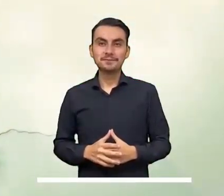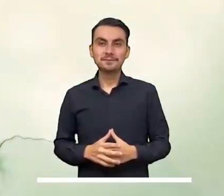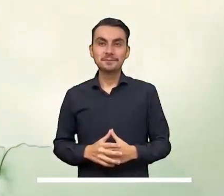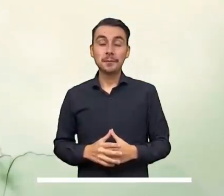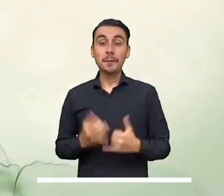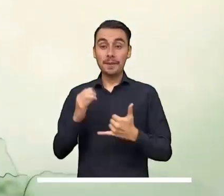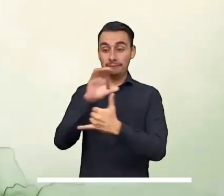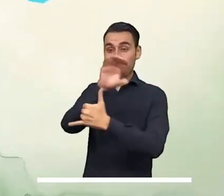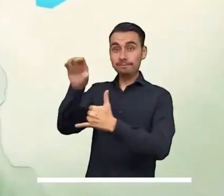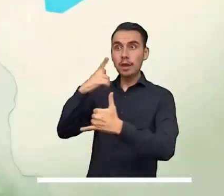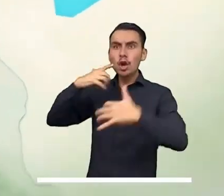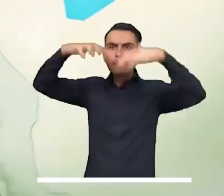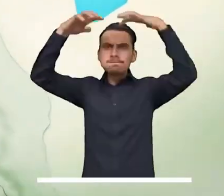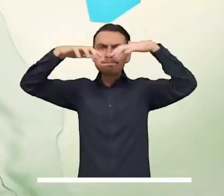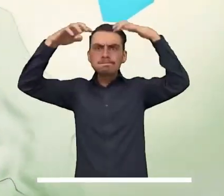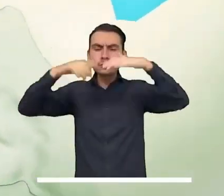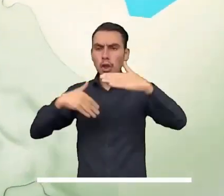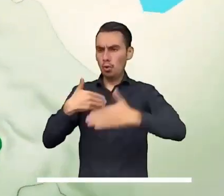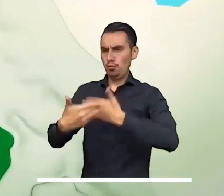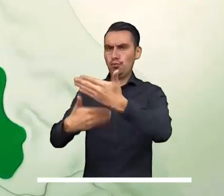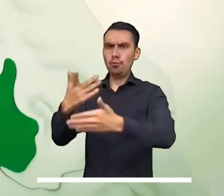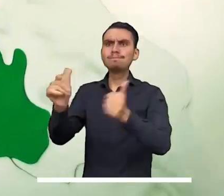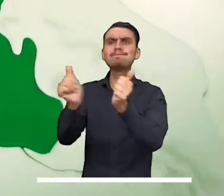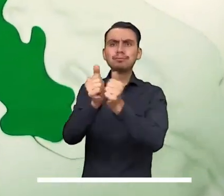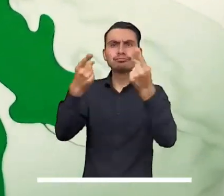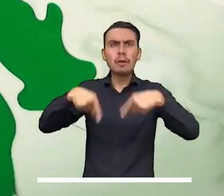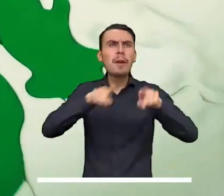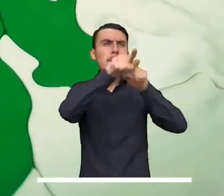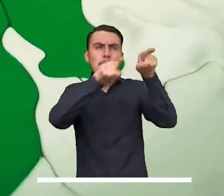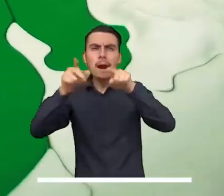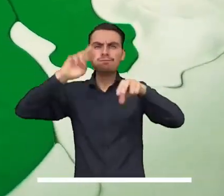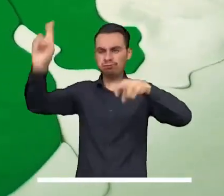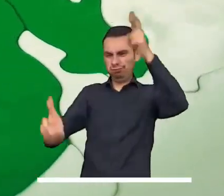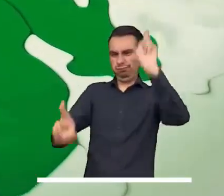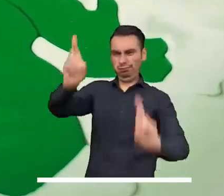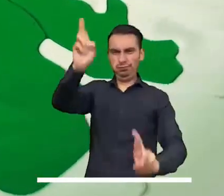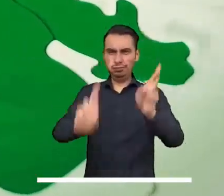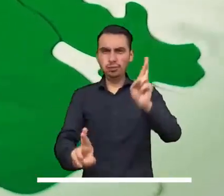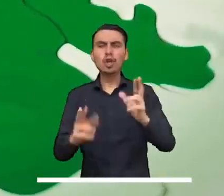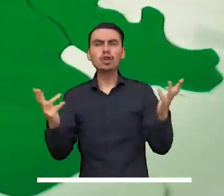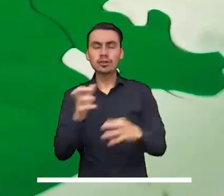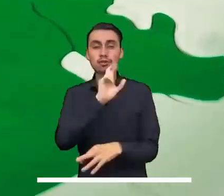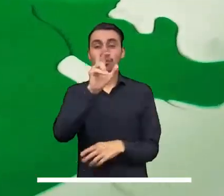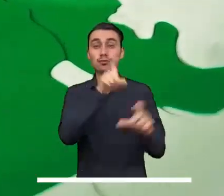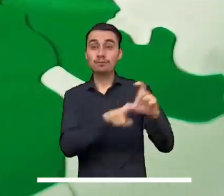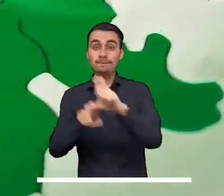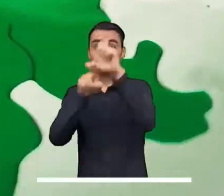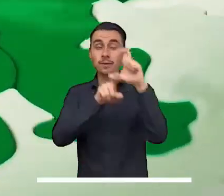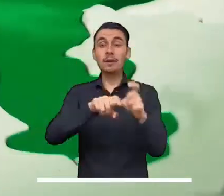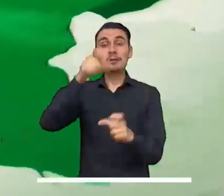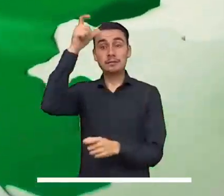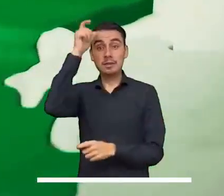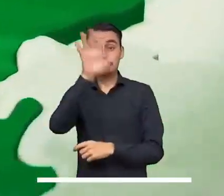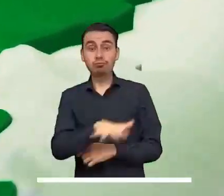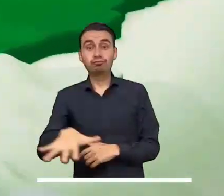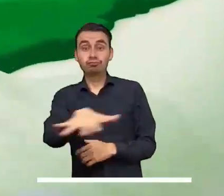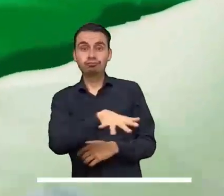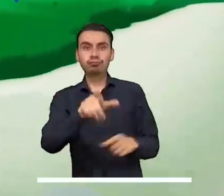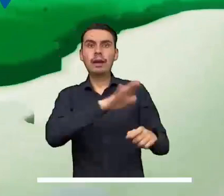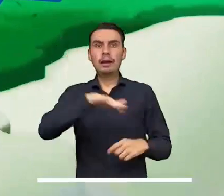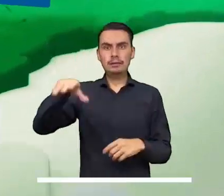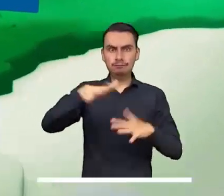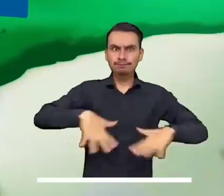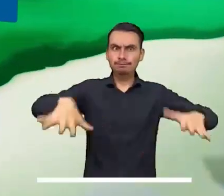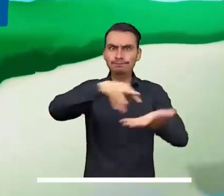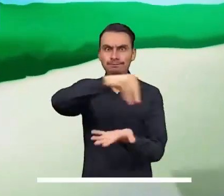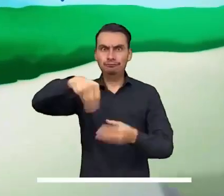En el Caribe, las lluvias podrían llegar acompañadas de tormentas y se esperan en el sur de La Guajira, Cesar, Magdalena,